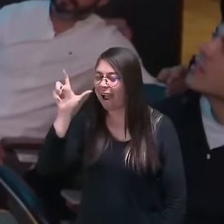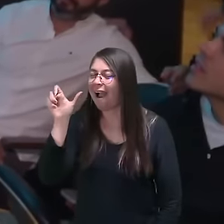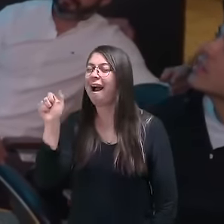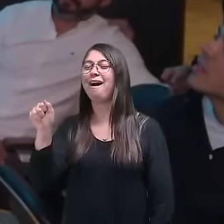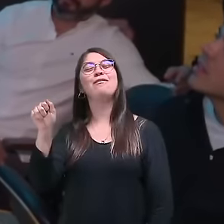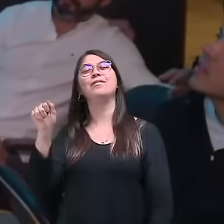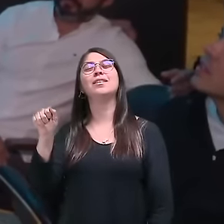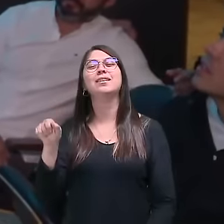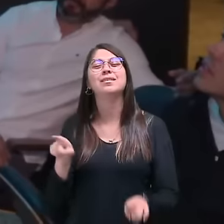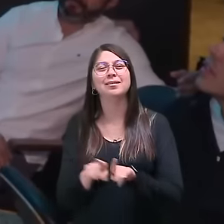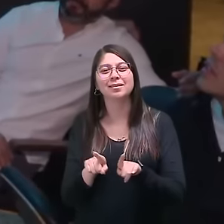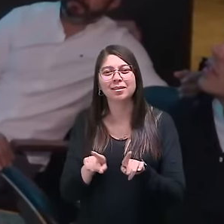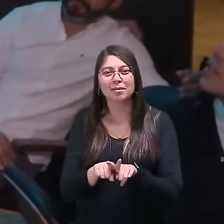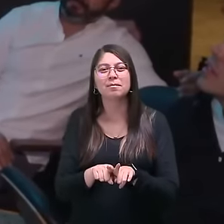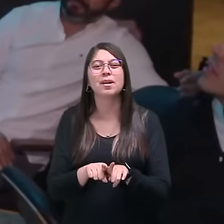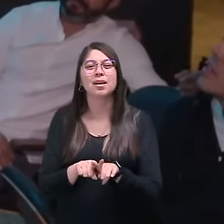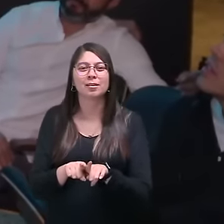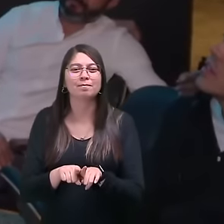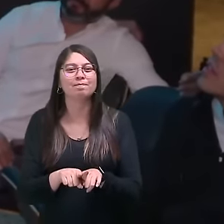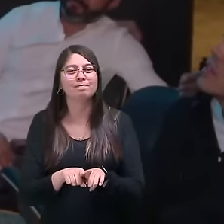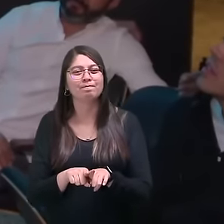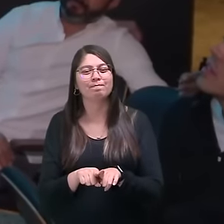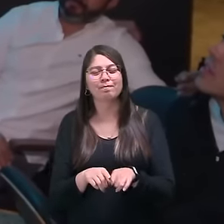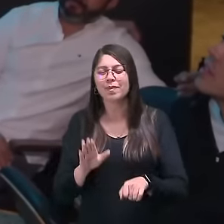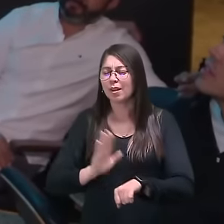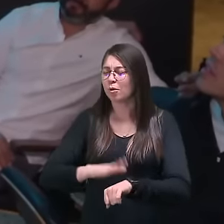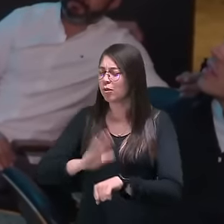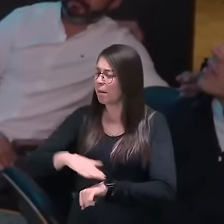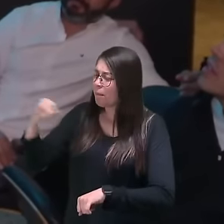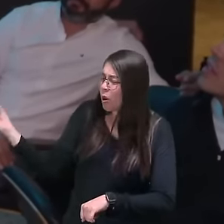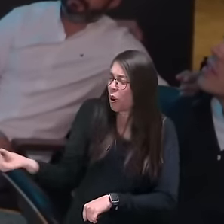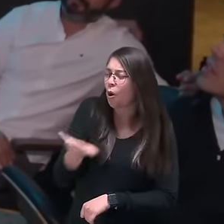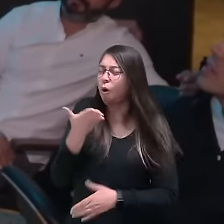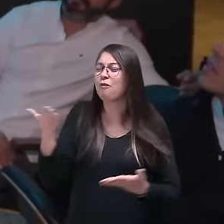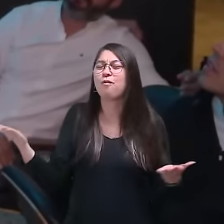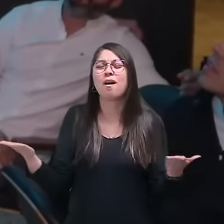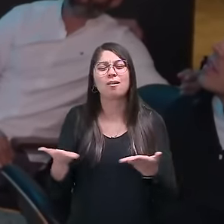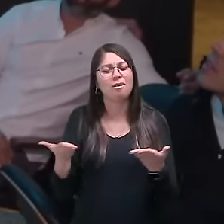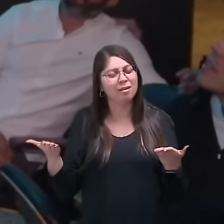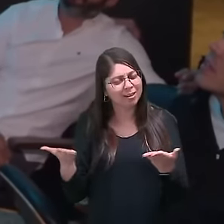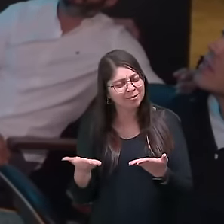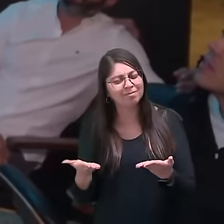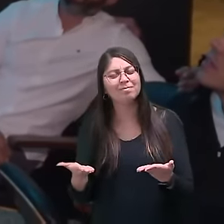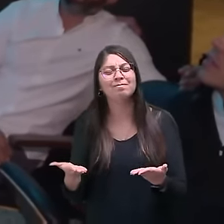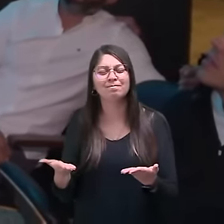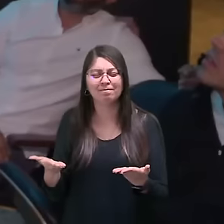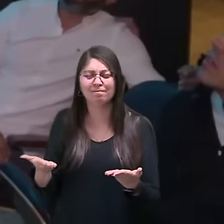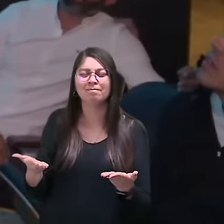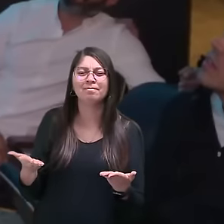el mundo hispano. Ve un nuevo tiempo para tu ventre espiritual.